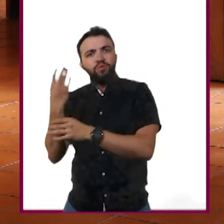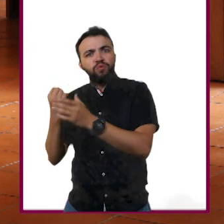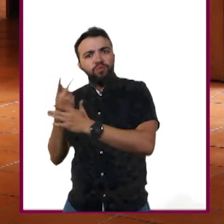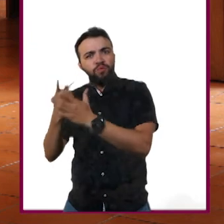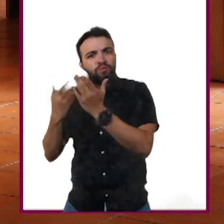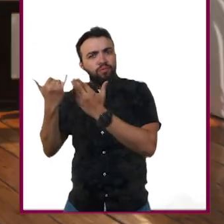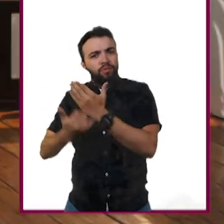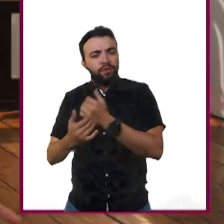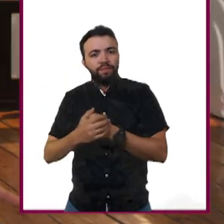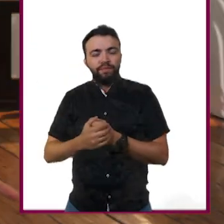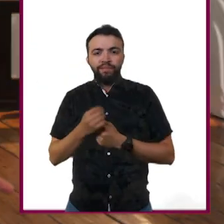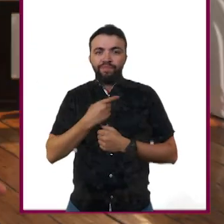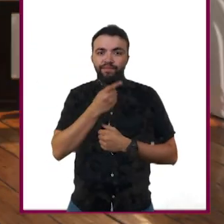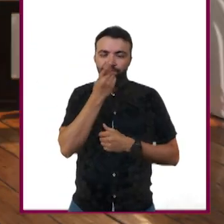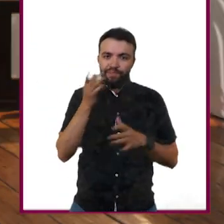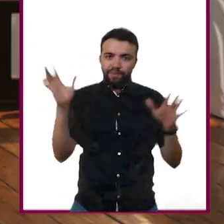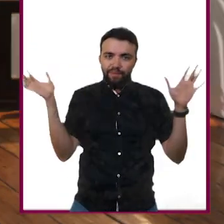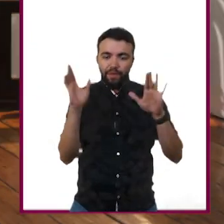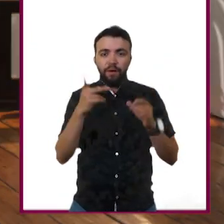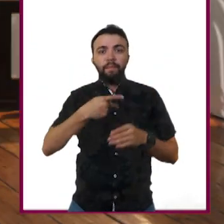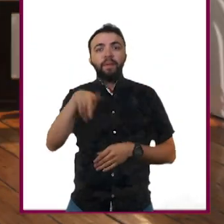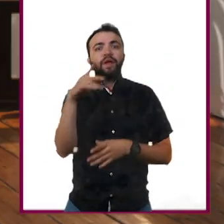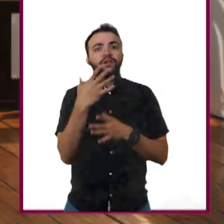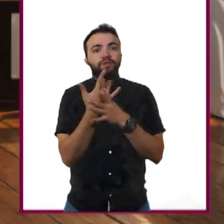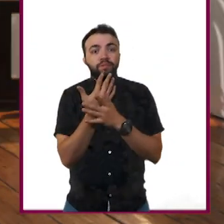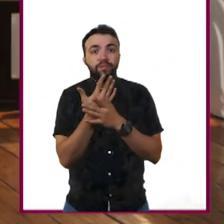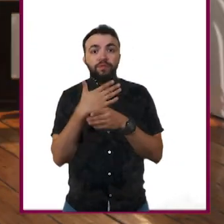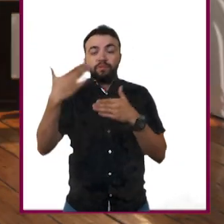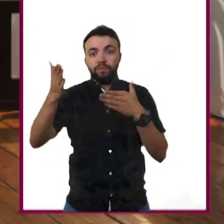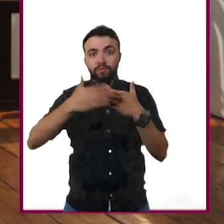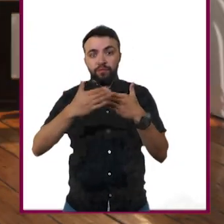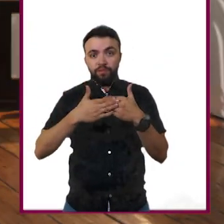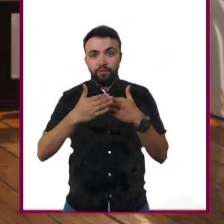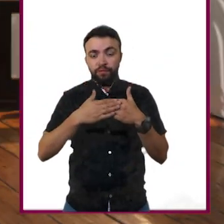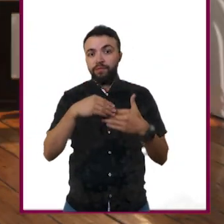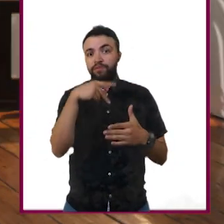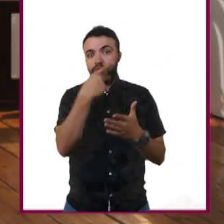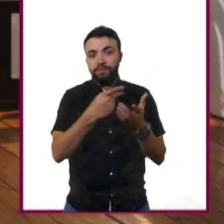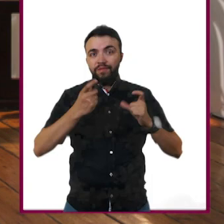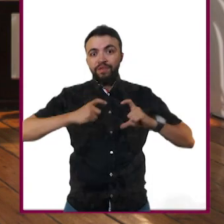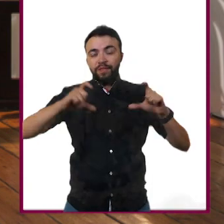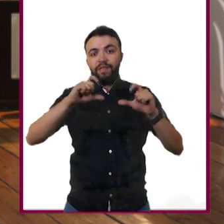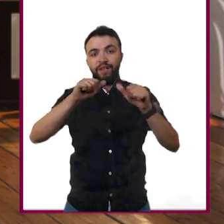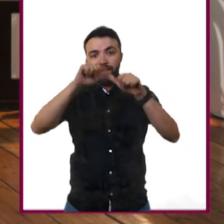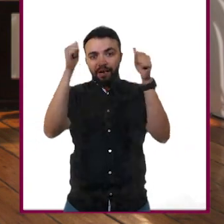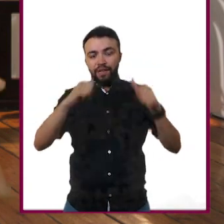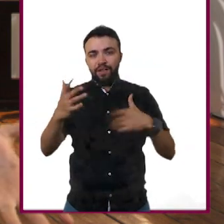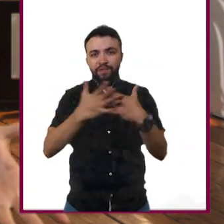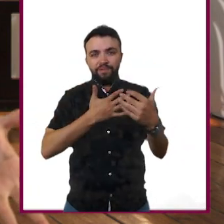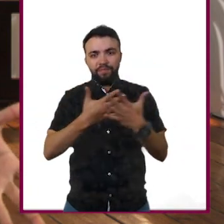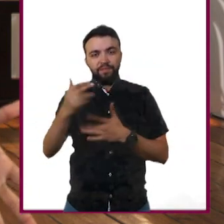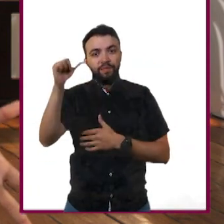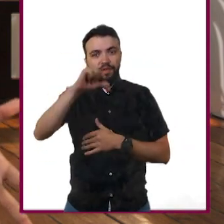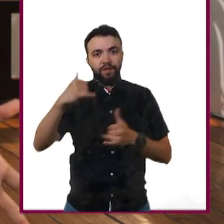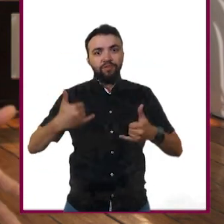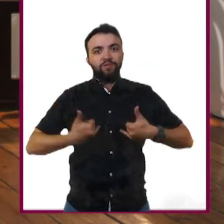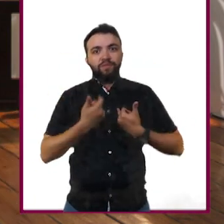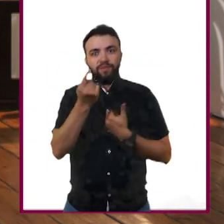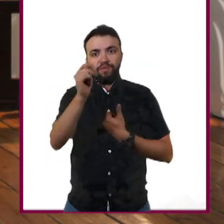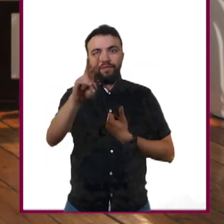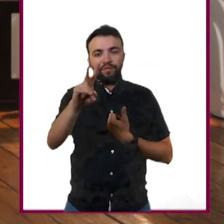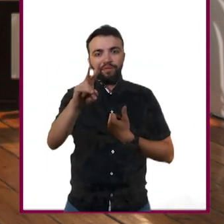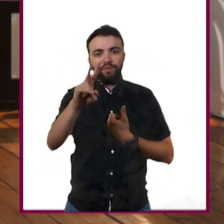está realizando. Nos despedimos ahora, pero los esperamos en nuestro siguiente programa de artes, El arte en tus manos, aquí en Jóvenes en